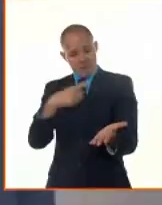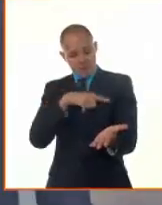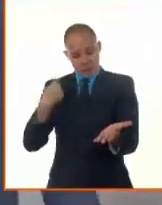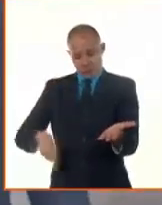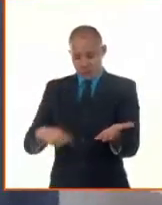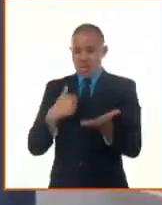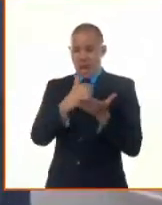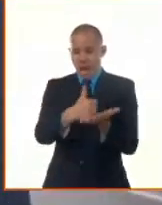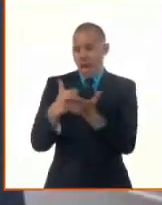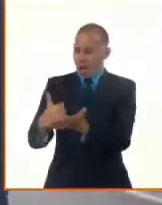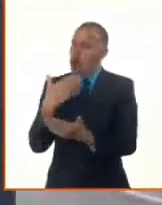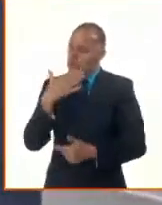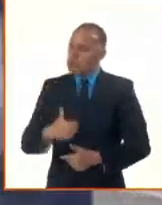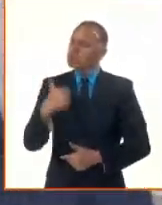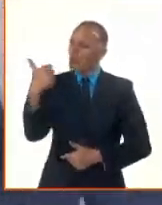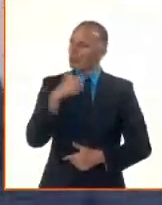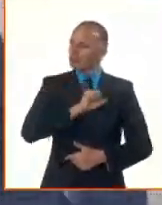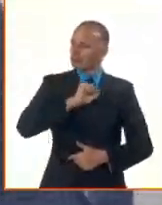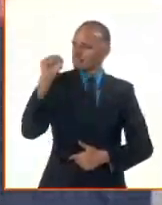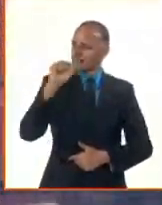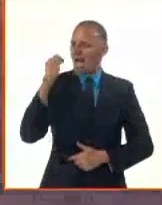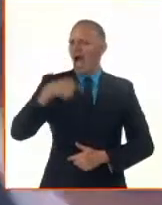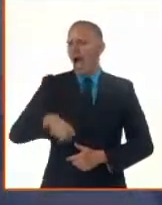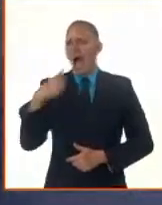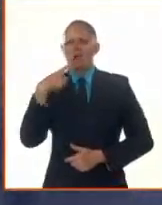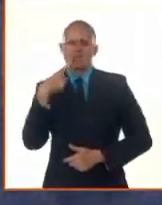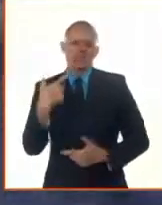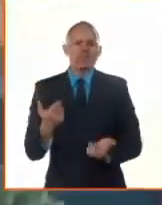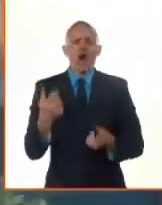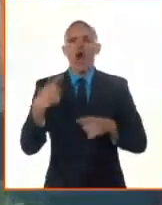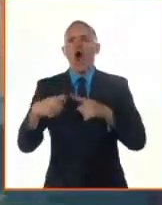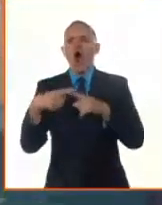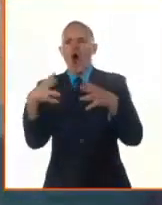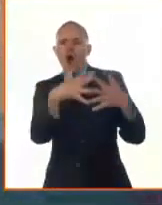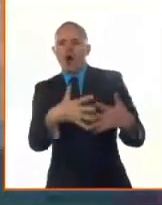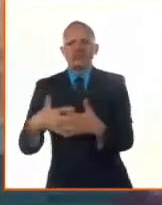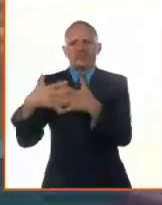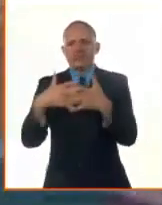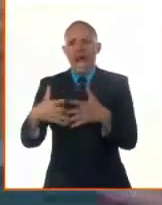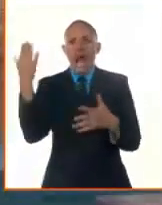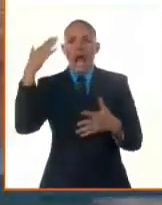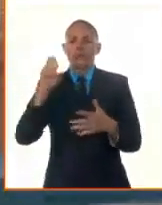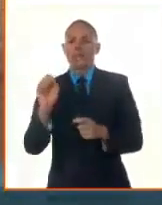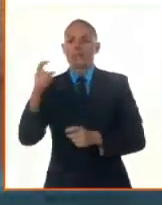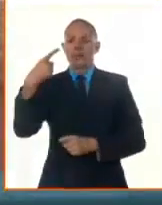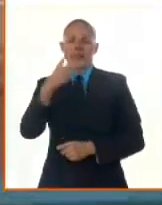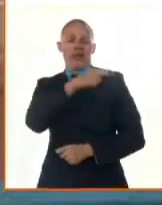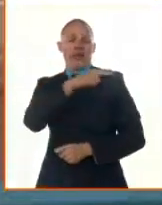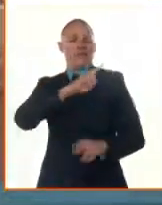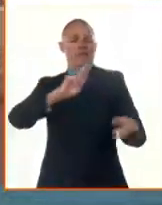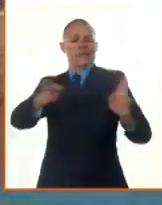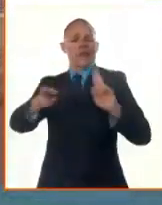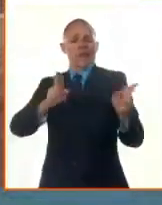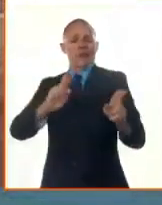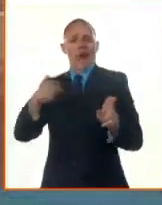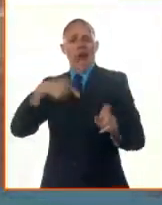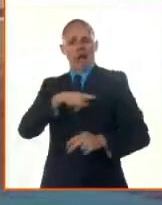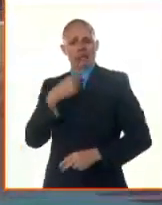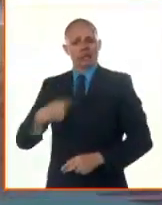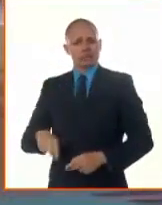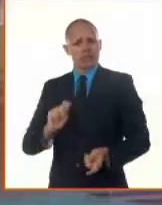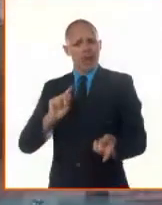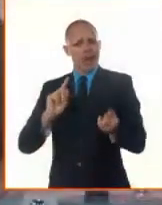Arabia Saudita ha puesto en entredicho el papel de Estados Unidos como principal actor externo de influencia en Oriente medio